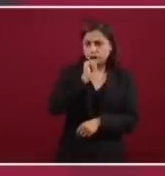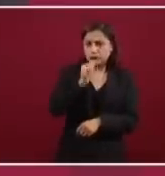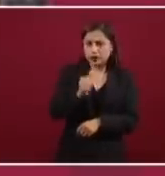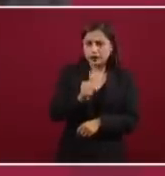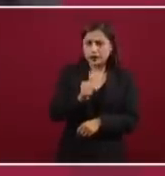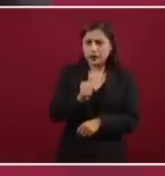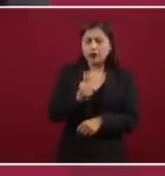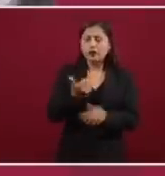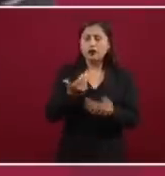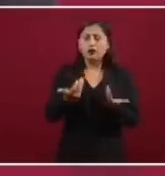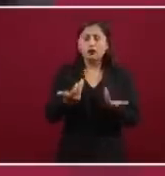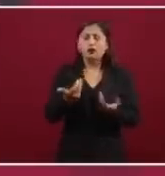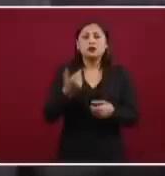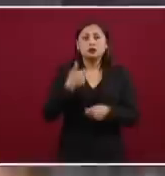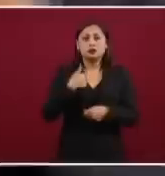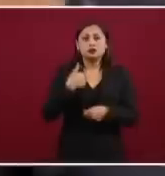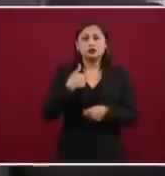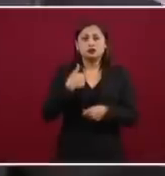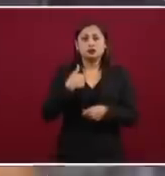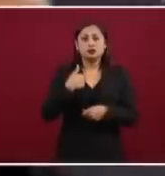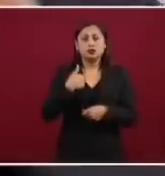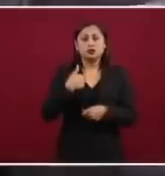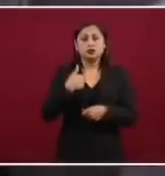yo apoyo